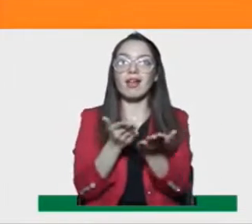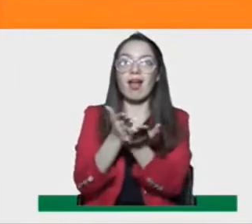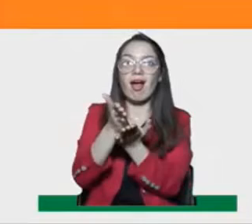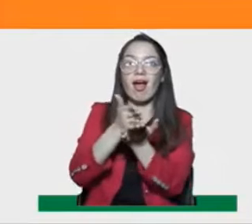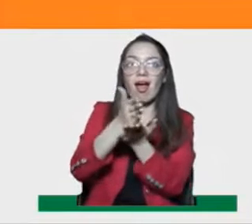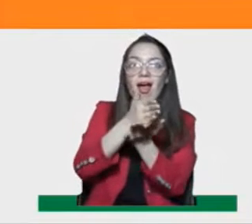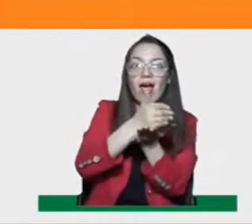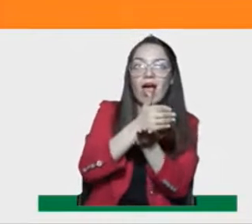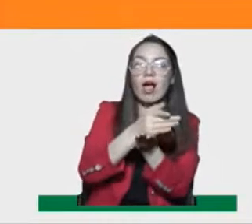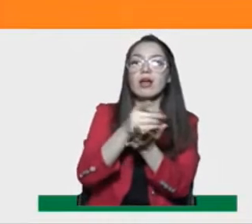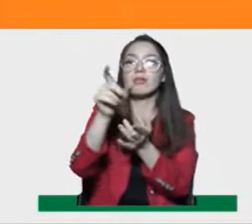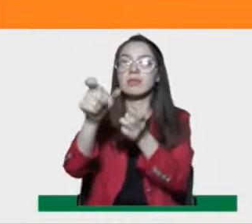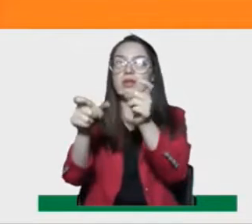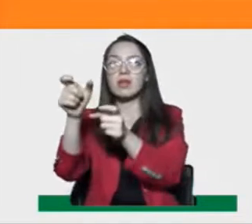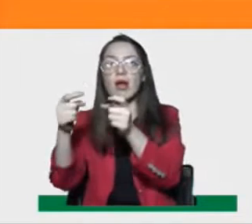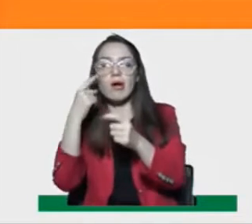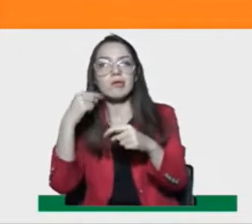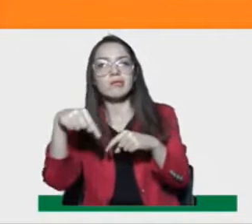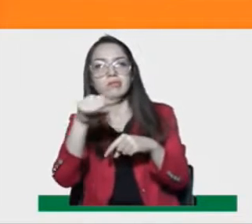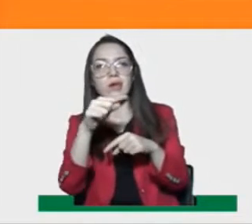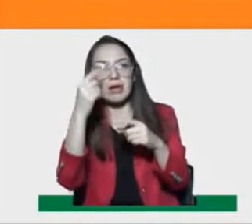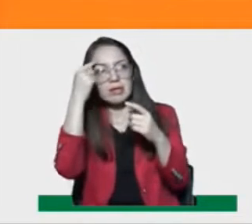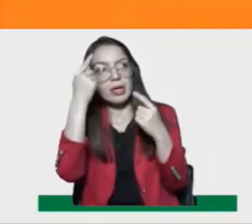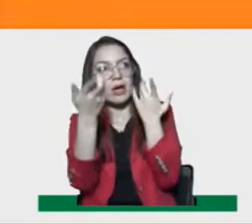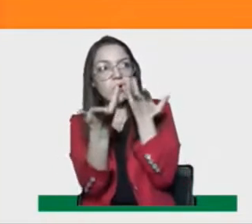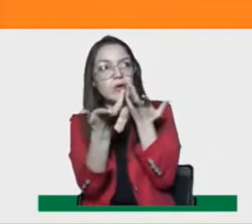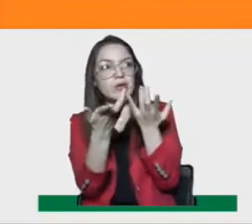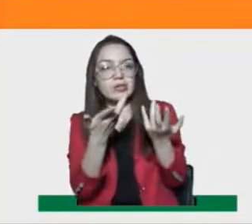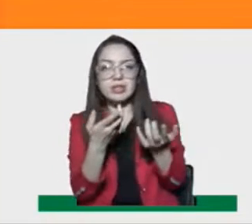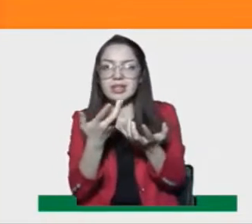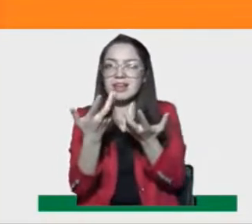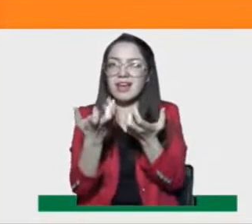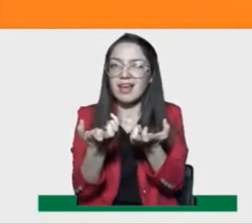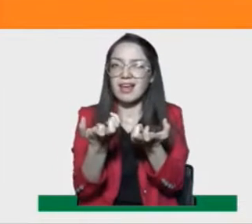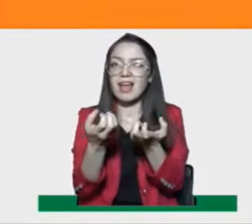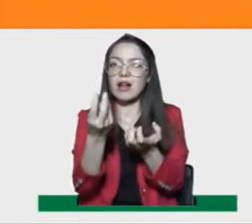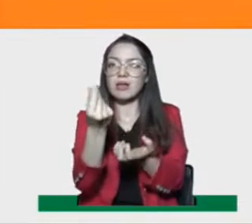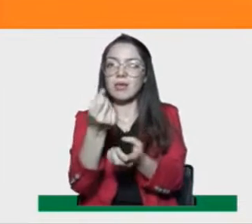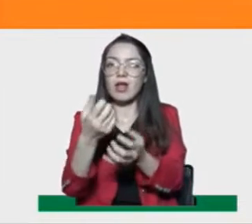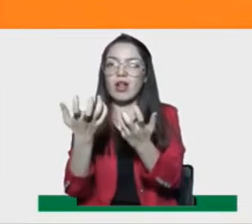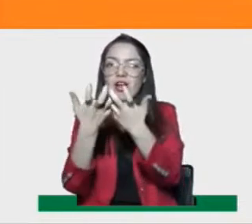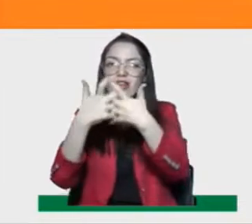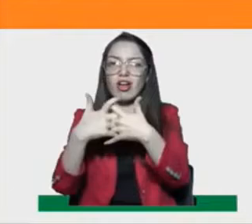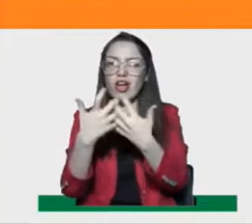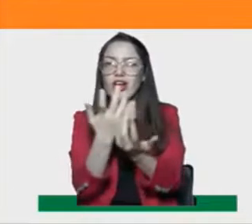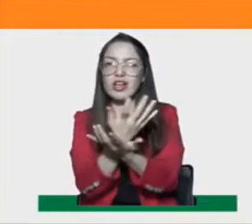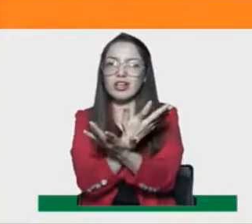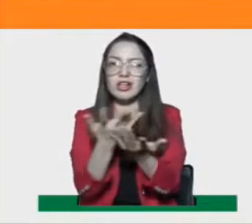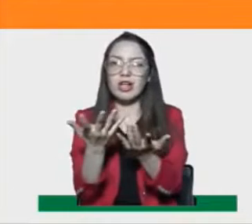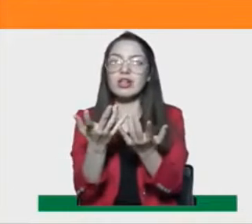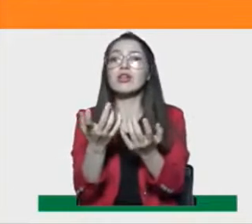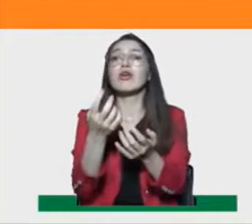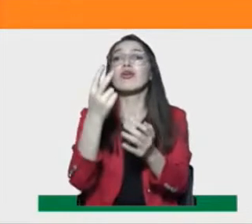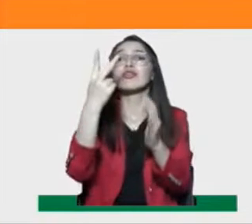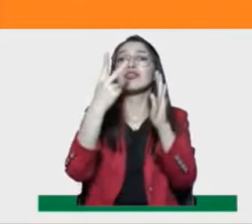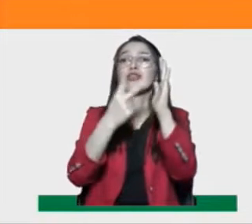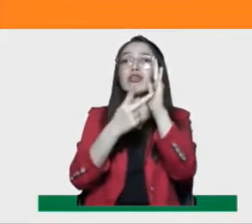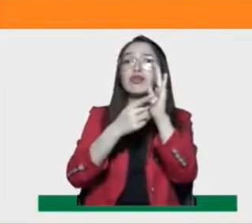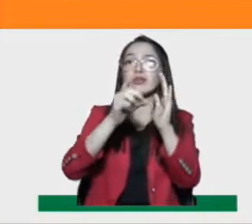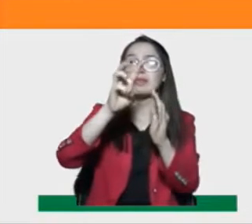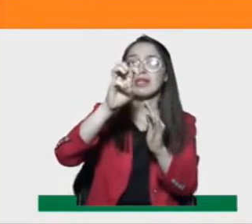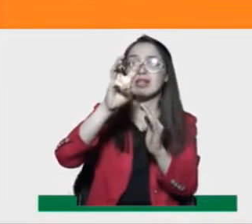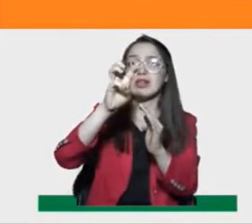en las demandas que tiene el sector empresarial, que tiene el sector industrial, más de 2.800 bares